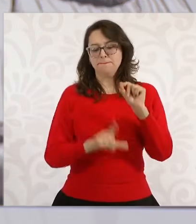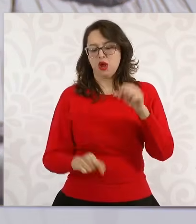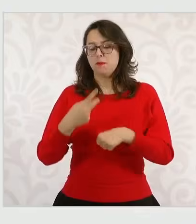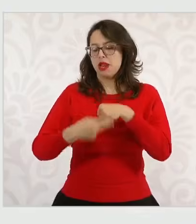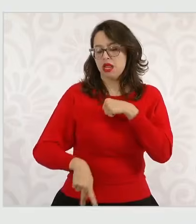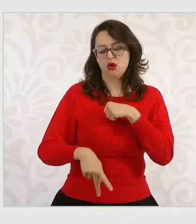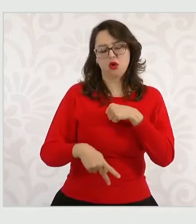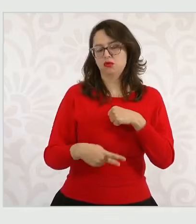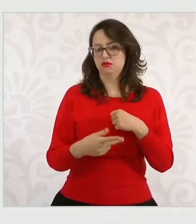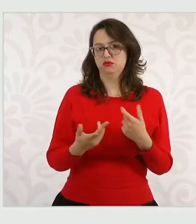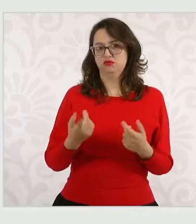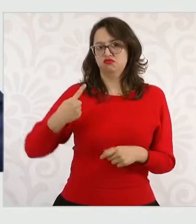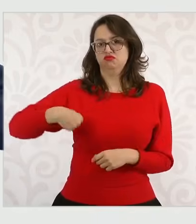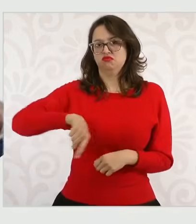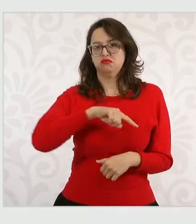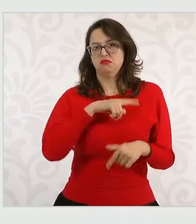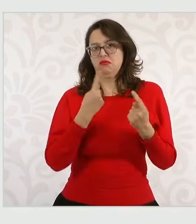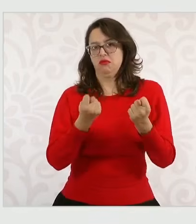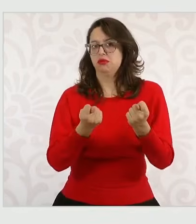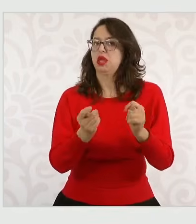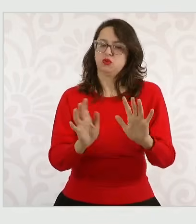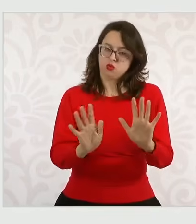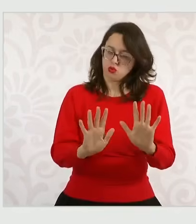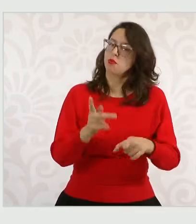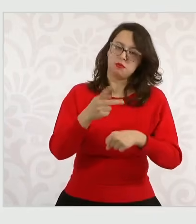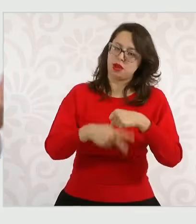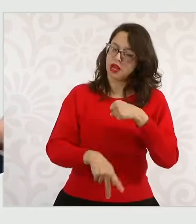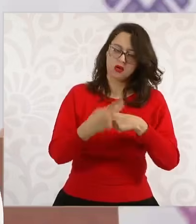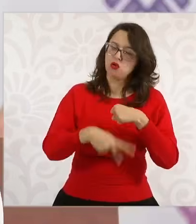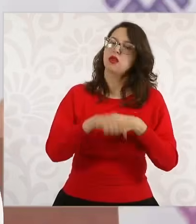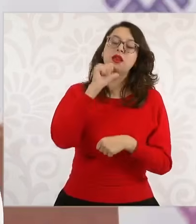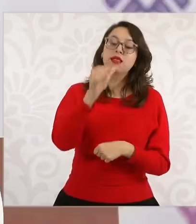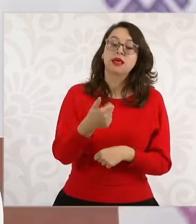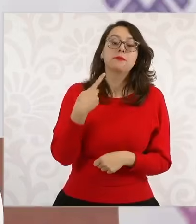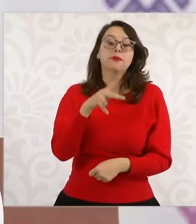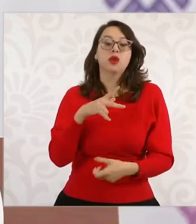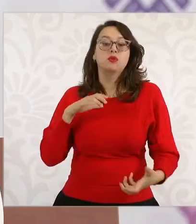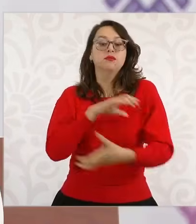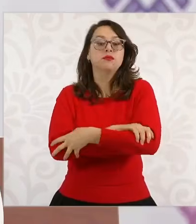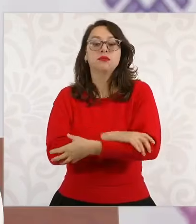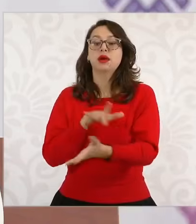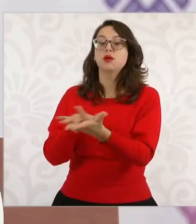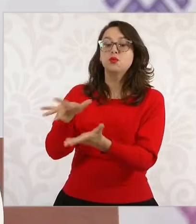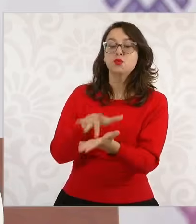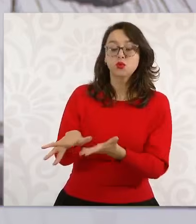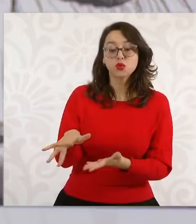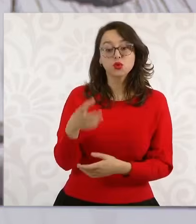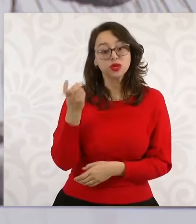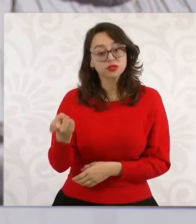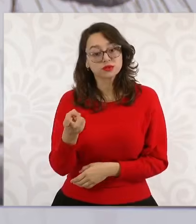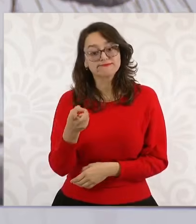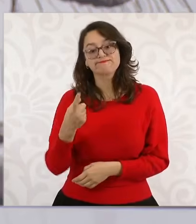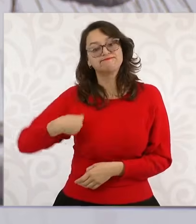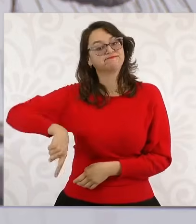nunca. Pero la fraternidad es algo extraordinario de